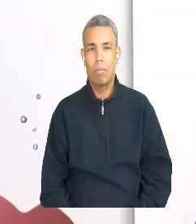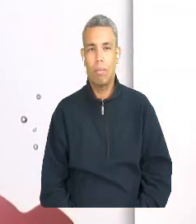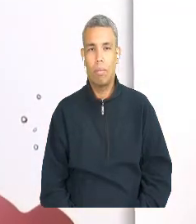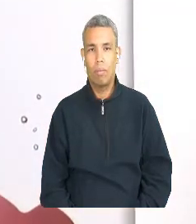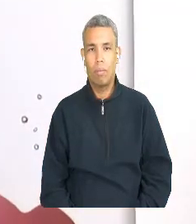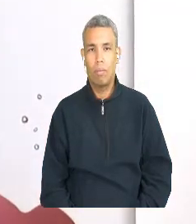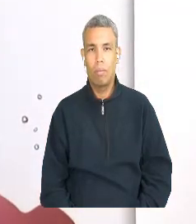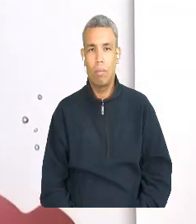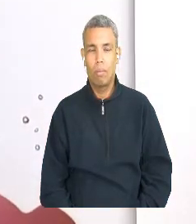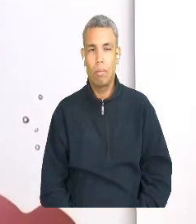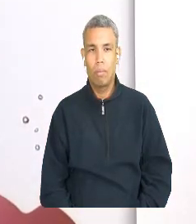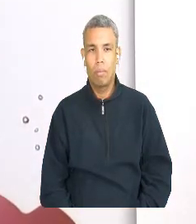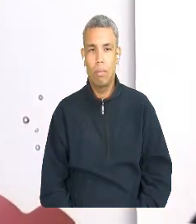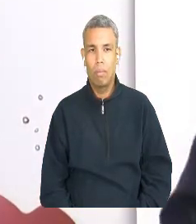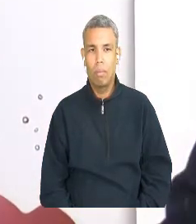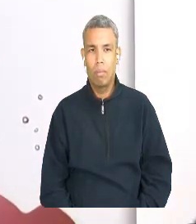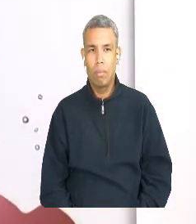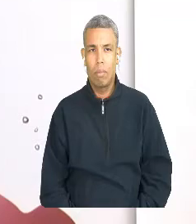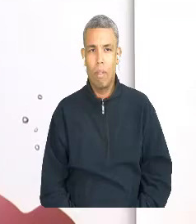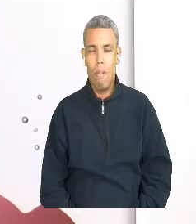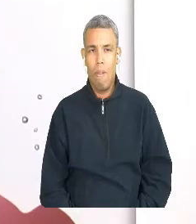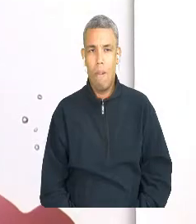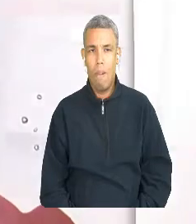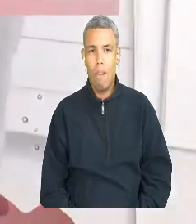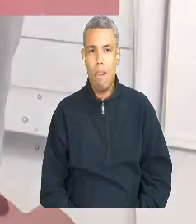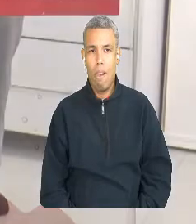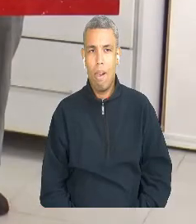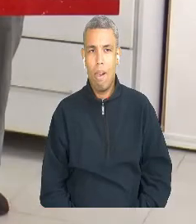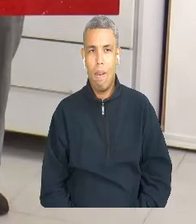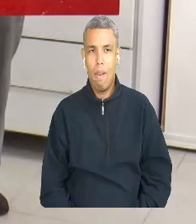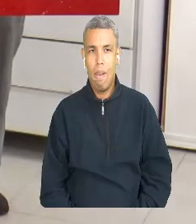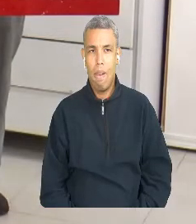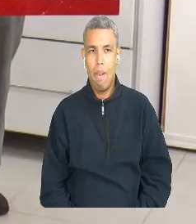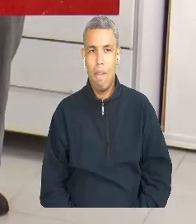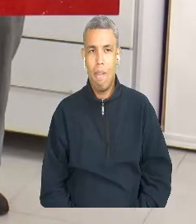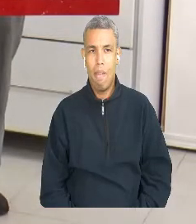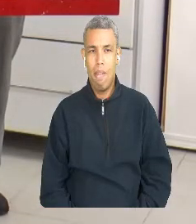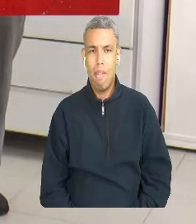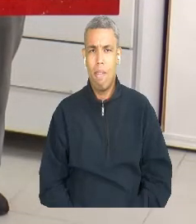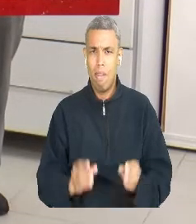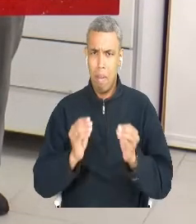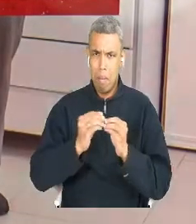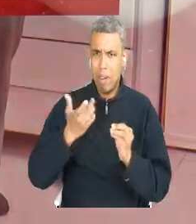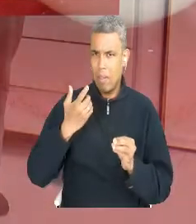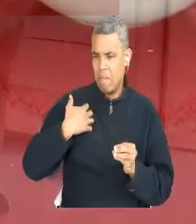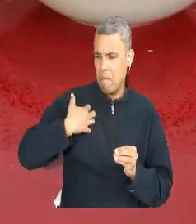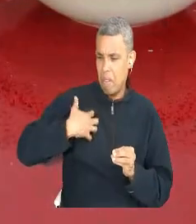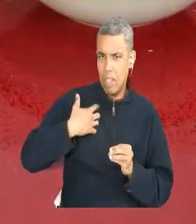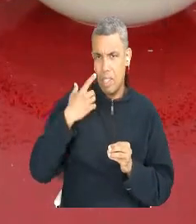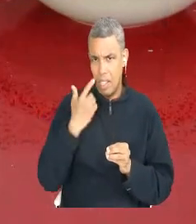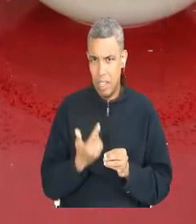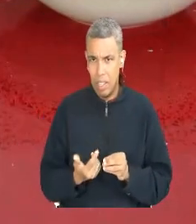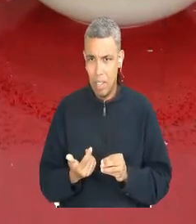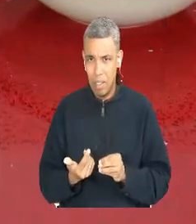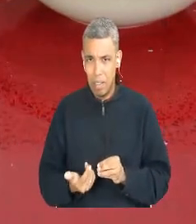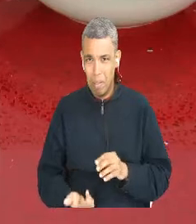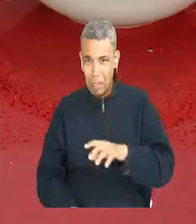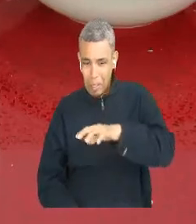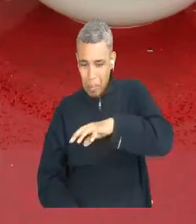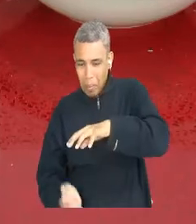Vamos a agregarle aquí unas cuantas así, arribita entonces, como para darle ese toque